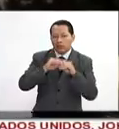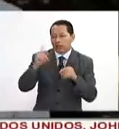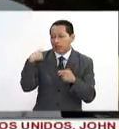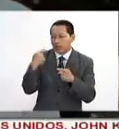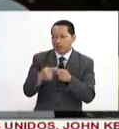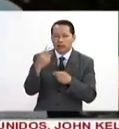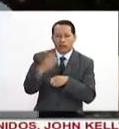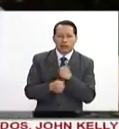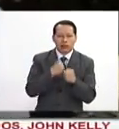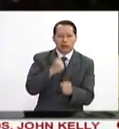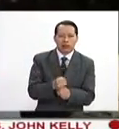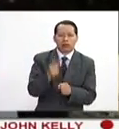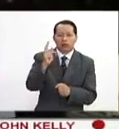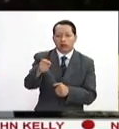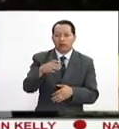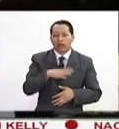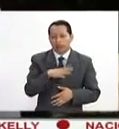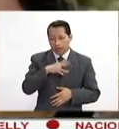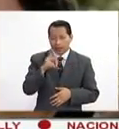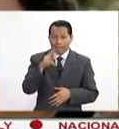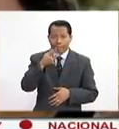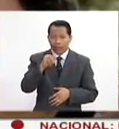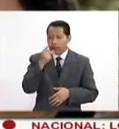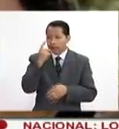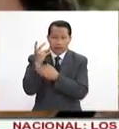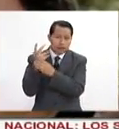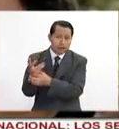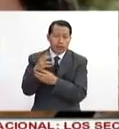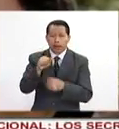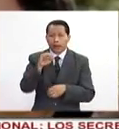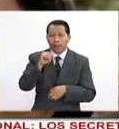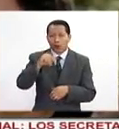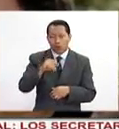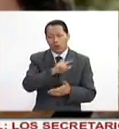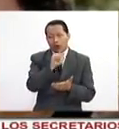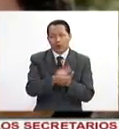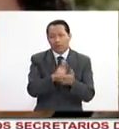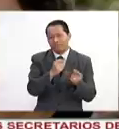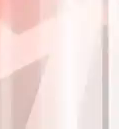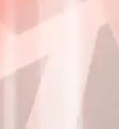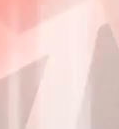últimos 3 años, por lo cual, dice el PRI, López Obrador ha violado la ley.